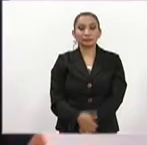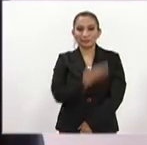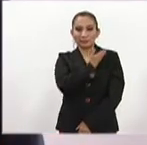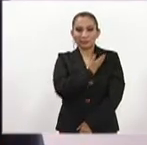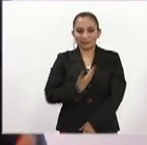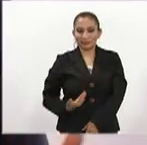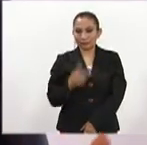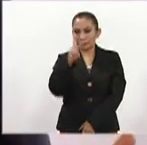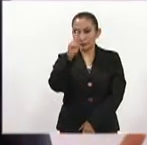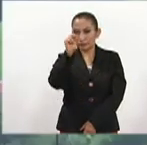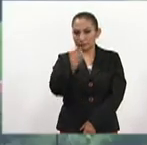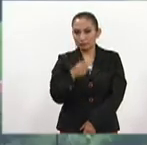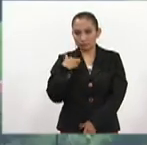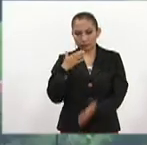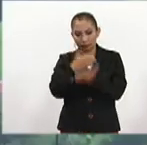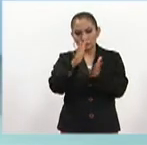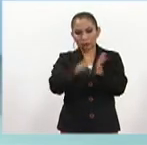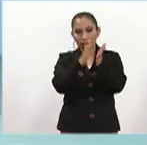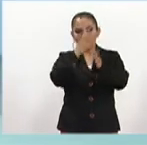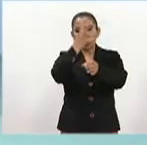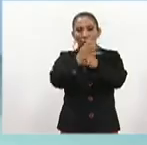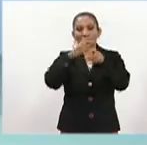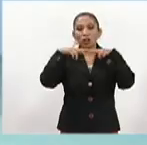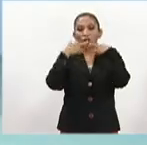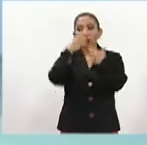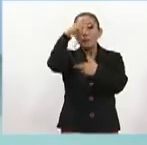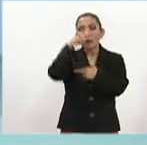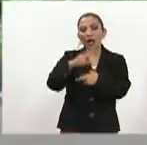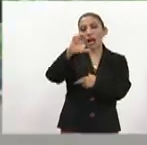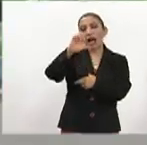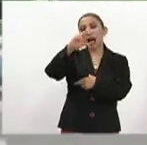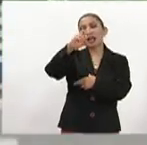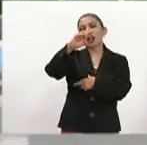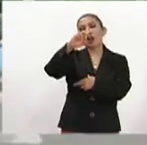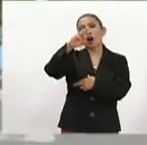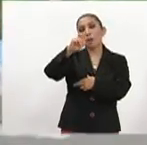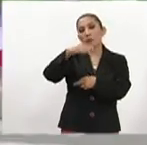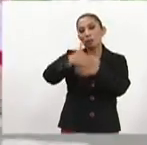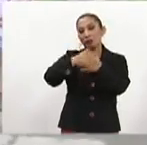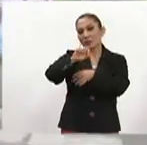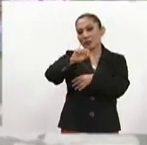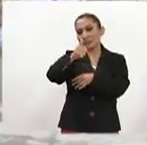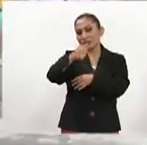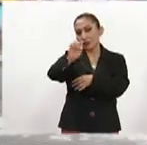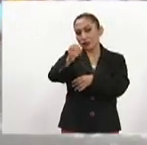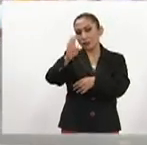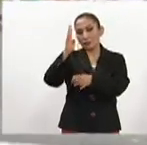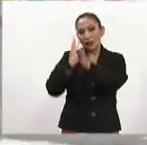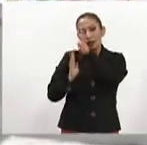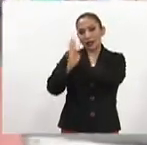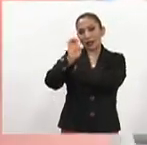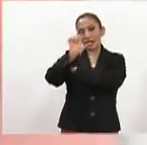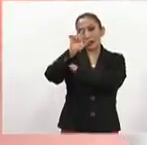El presidente Enrique Peña Nieto participará en la cuarta cumbre México-CARICOM el próximo 26 de octubre en Belice.